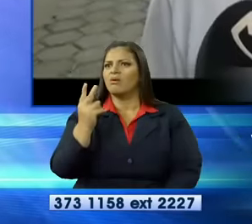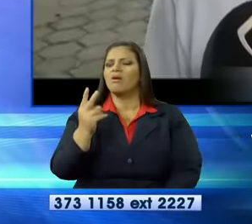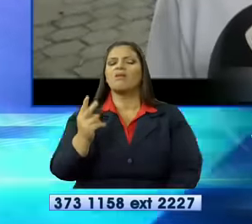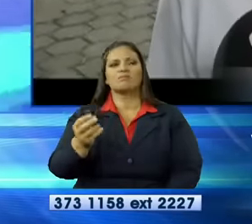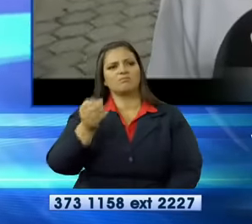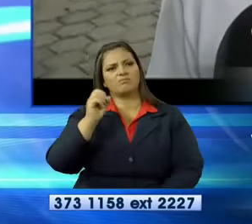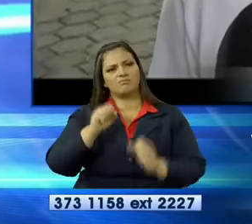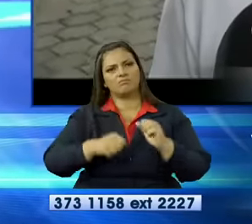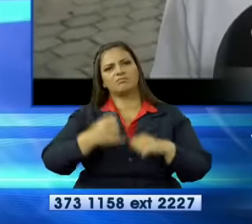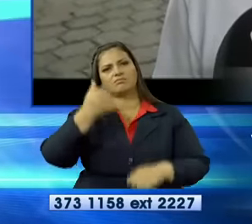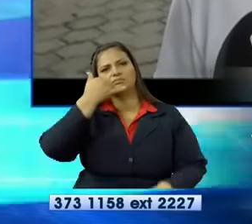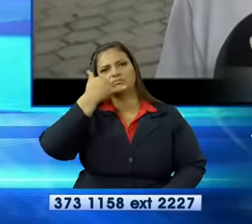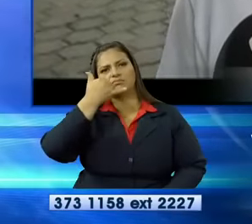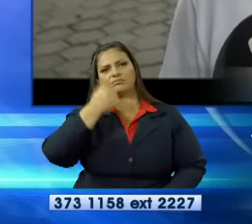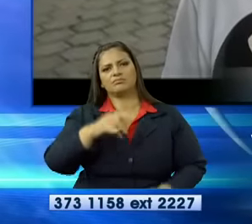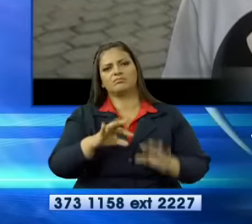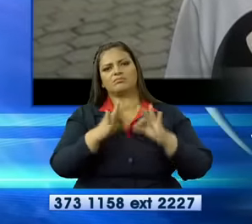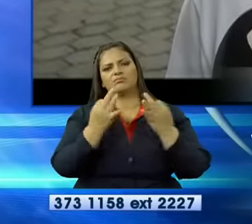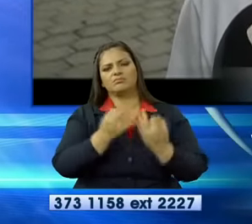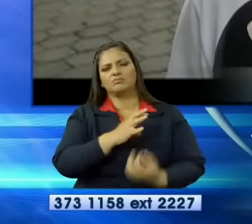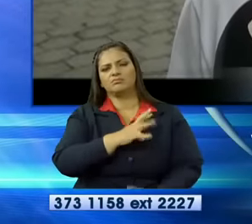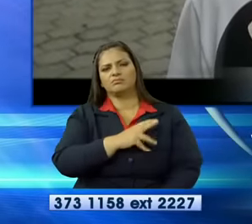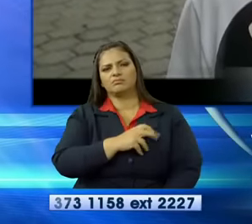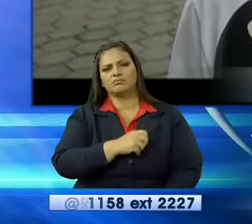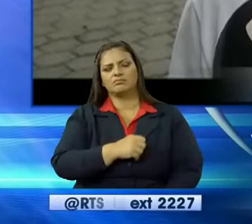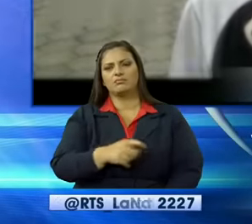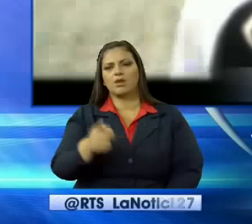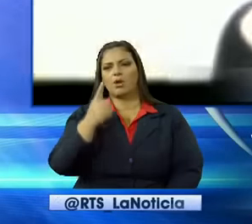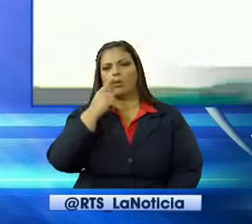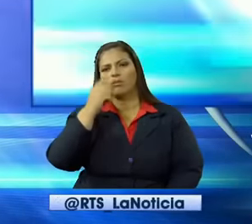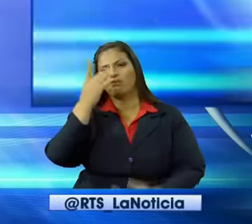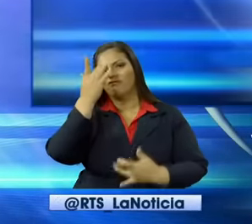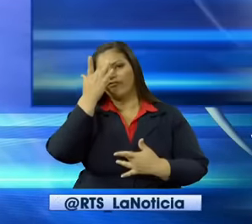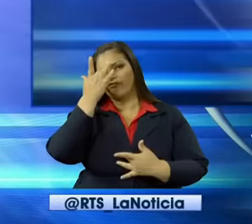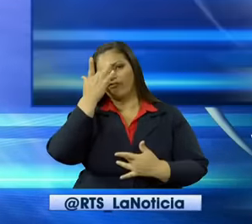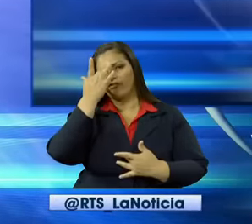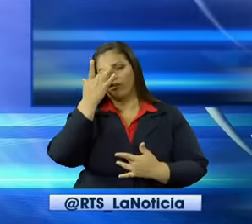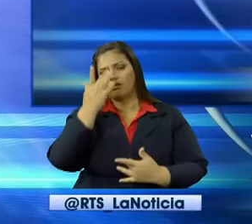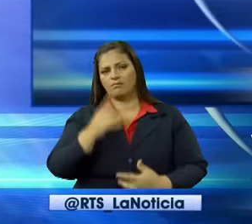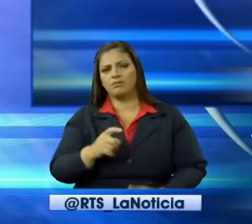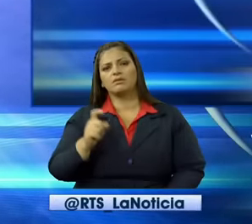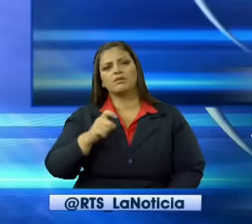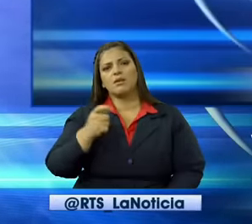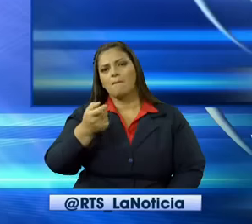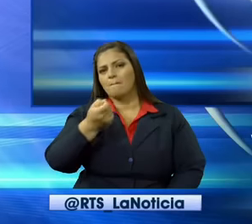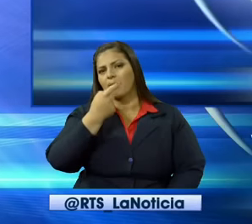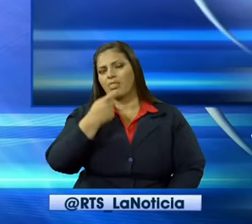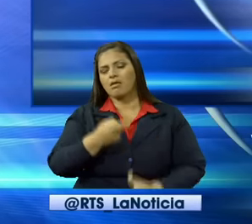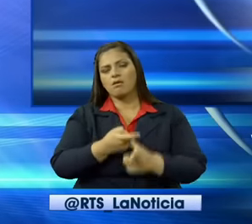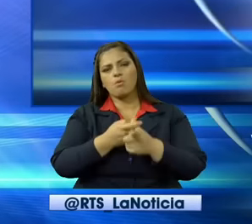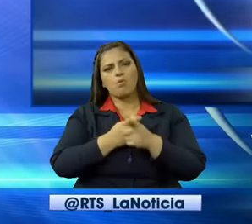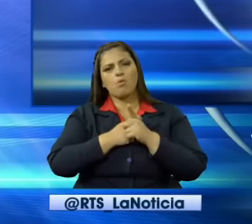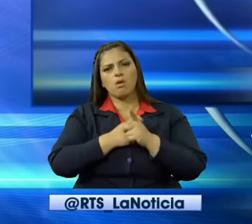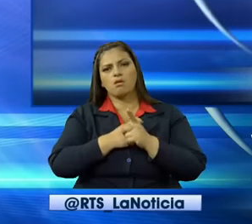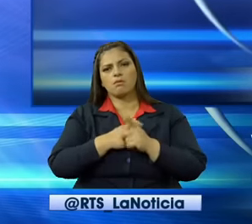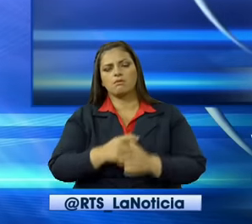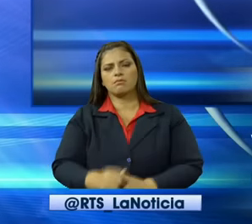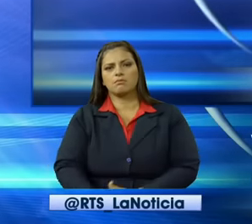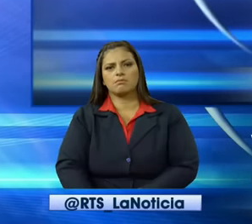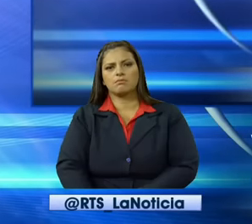Él necesita ayuda, está enfermo. Incluso si no toma su medicación, puede empeorar. Tiene que tomar sus medicinas. Claro que sí.